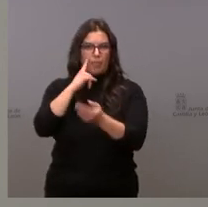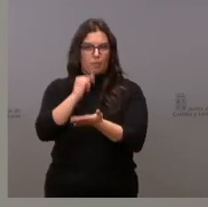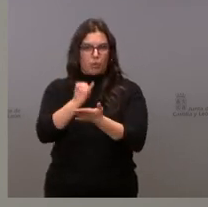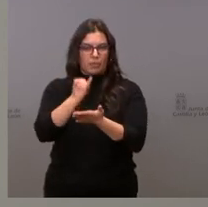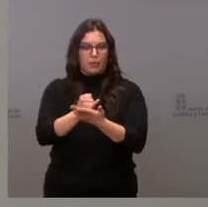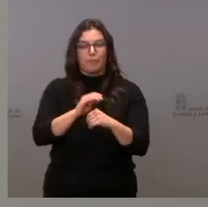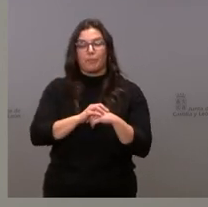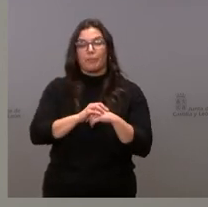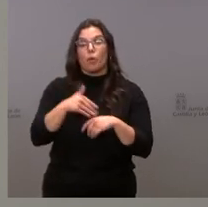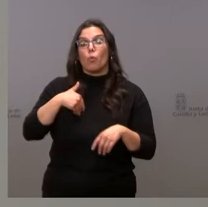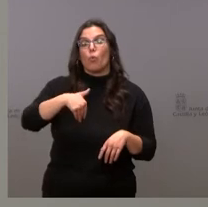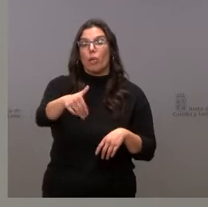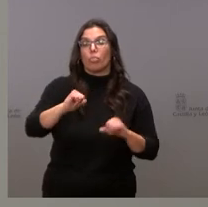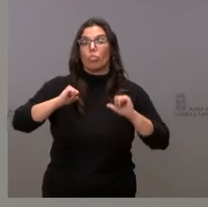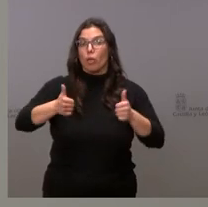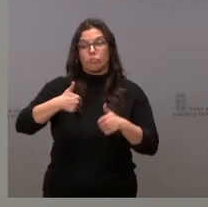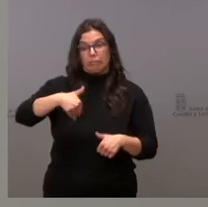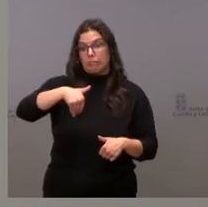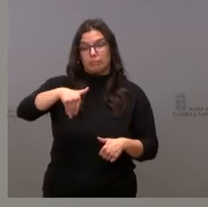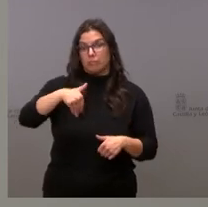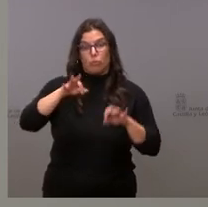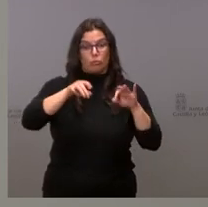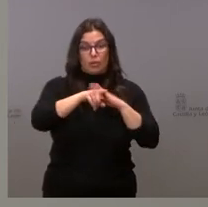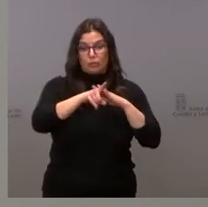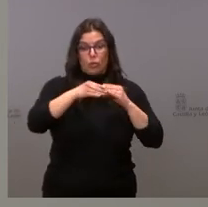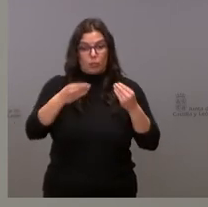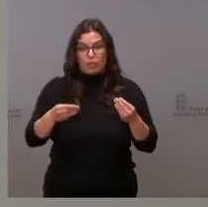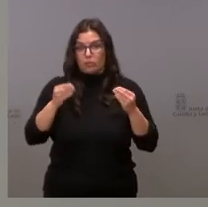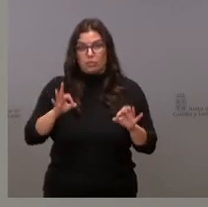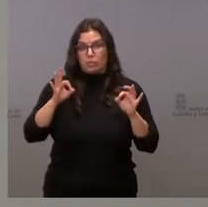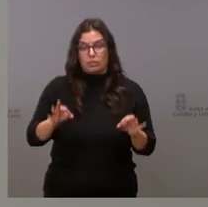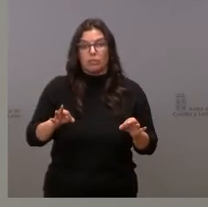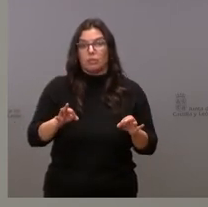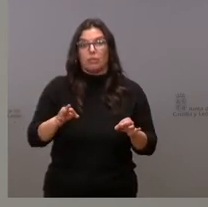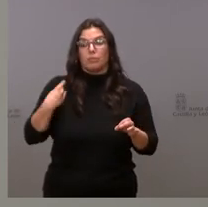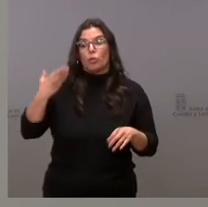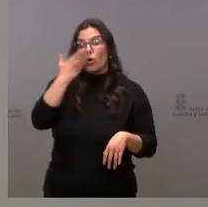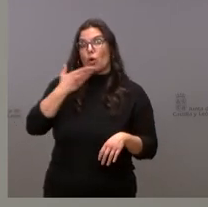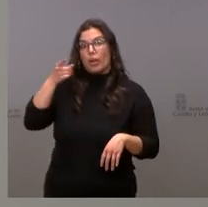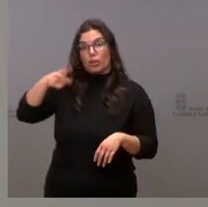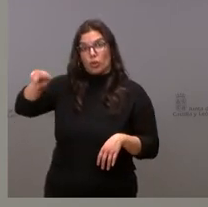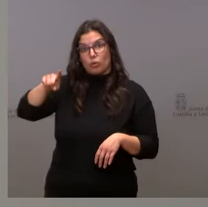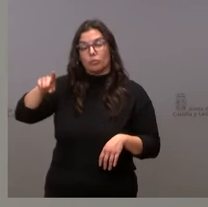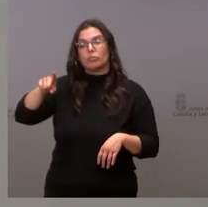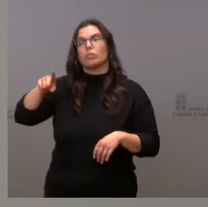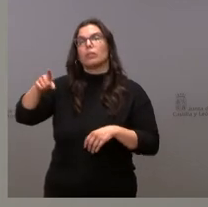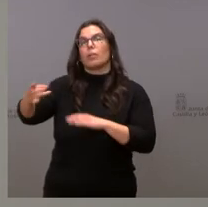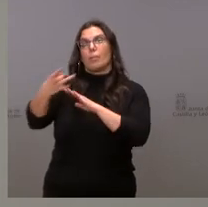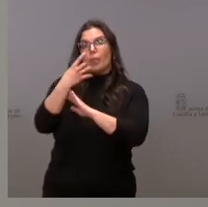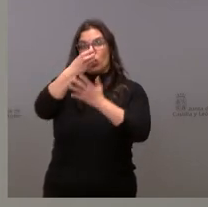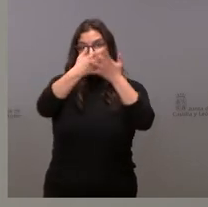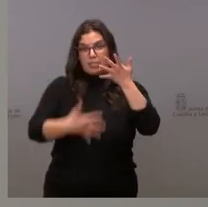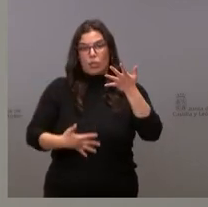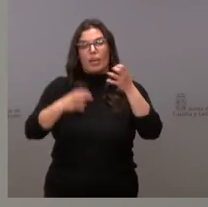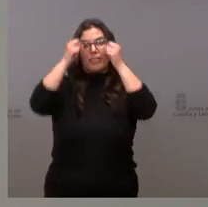cuando lo vamos a poner en marcha pues inmediatamente en cuanto tengamos nos ha pasado el colegio de enfermería el listado de personas de enfermeras perdón